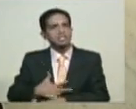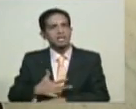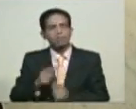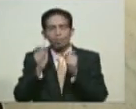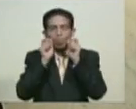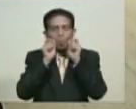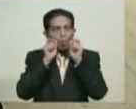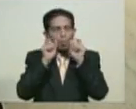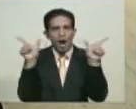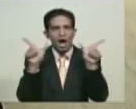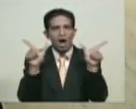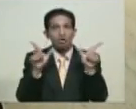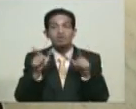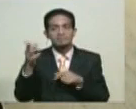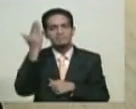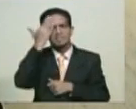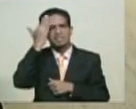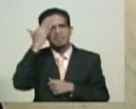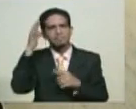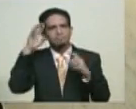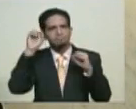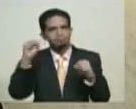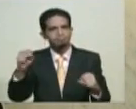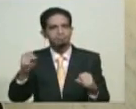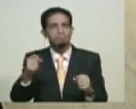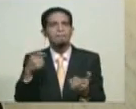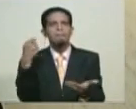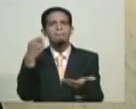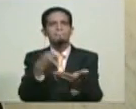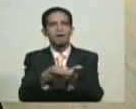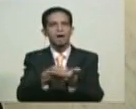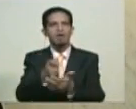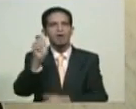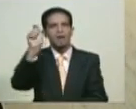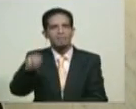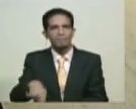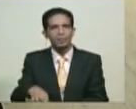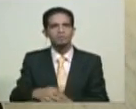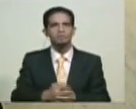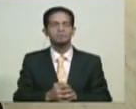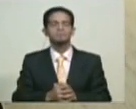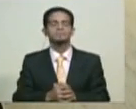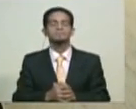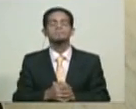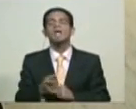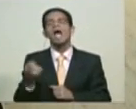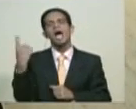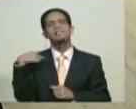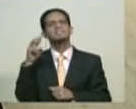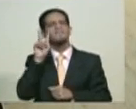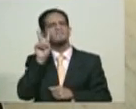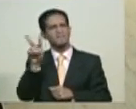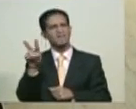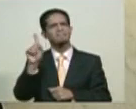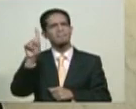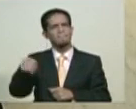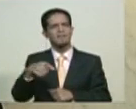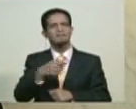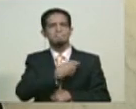impresionantes, ¿verdad?, de pago electrónico. También veía un reportaje ayer de la televisora española sobre